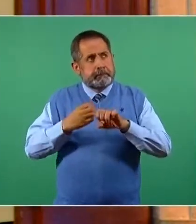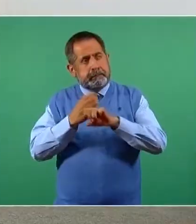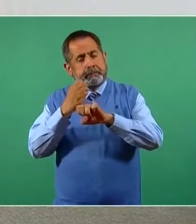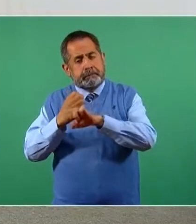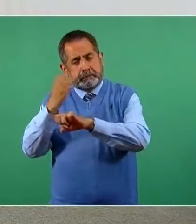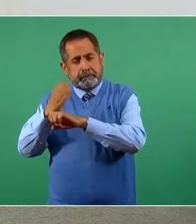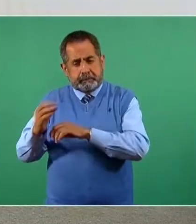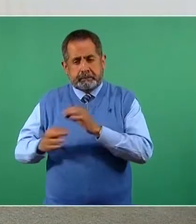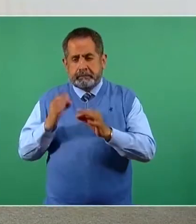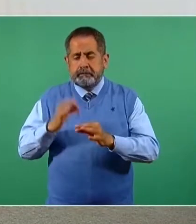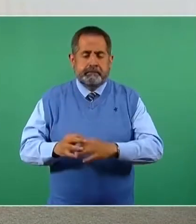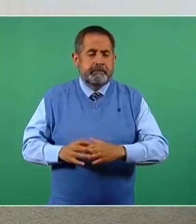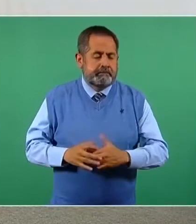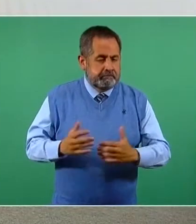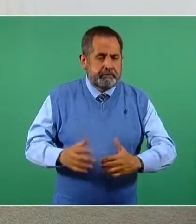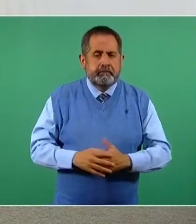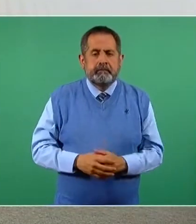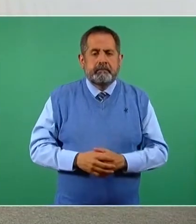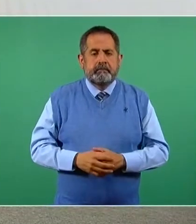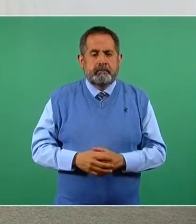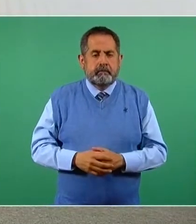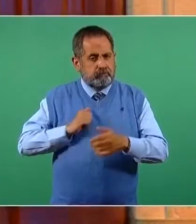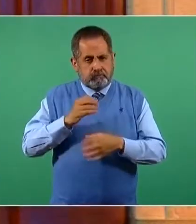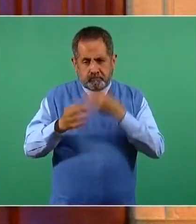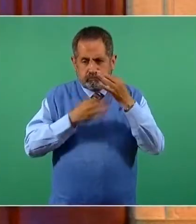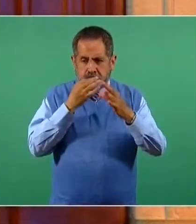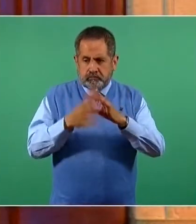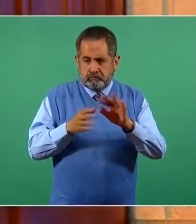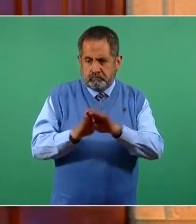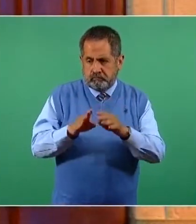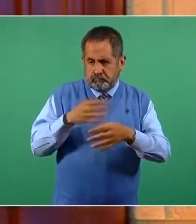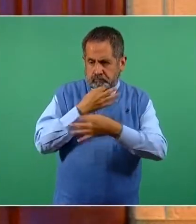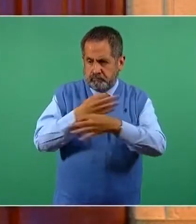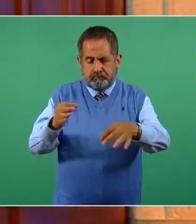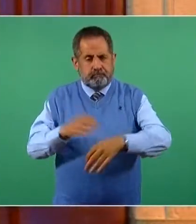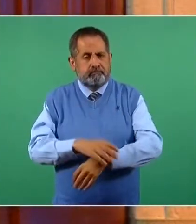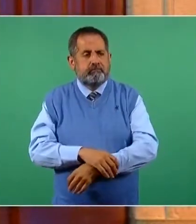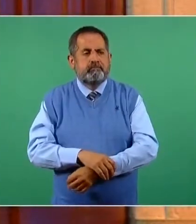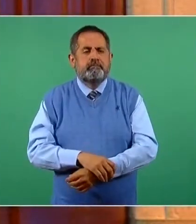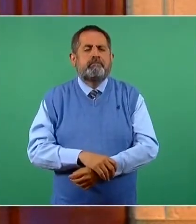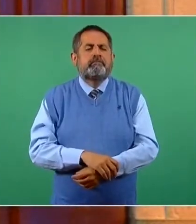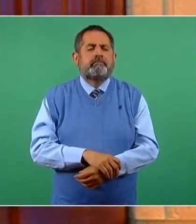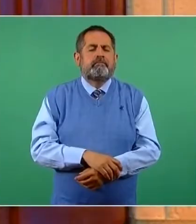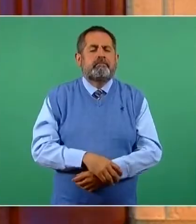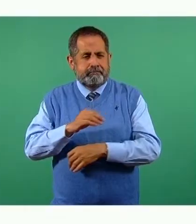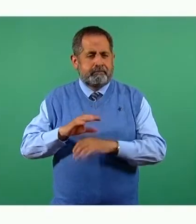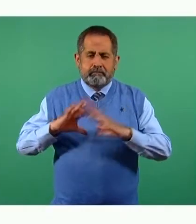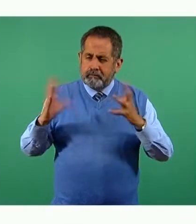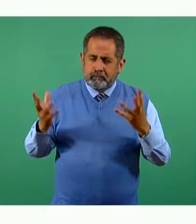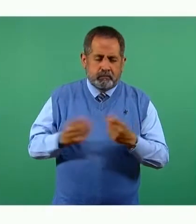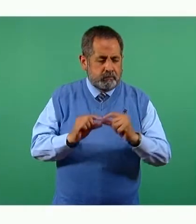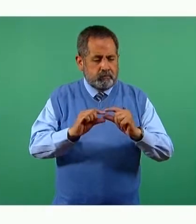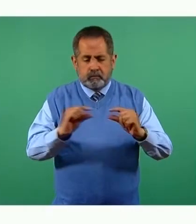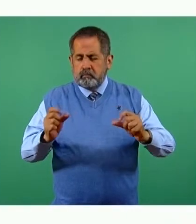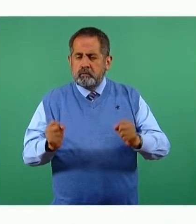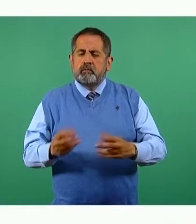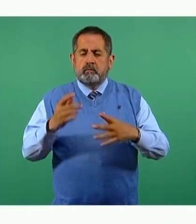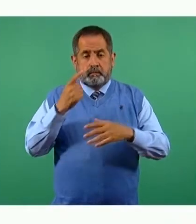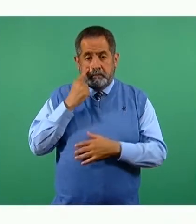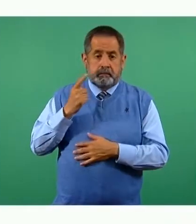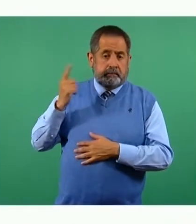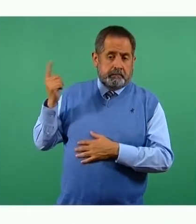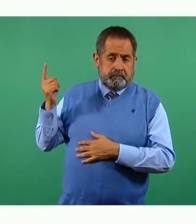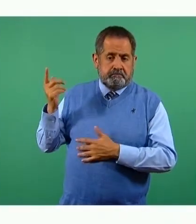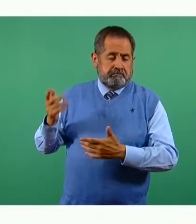millones 605 mil 303 contagios con el reporte de 5 mil 736 más del lunes para martes sobre